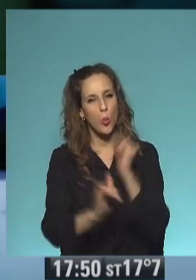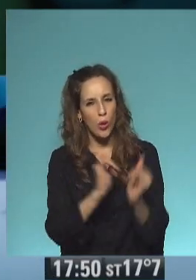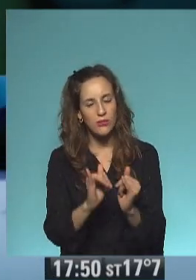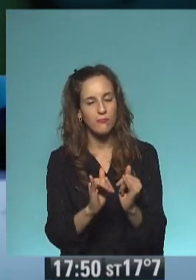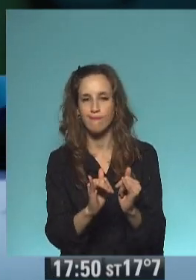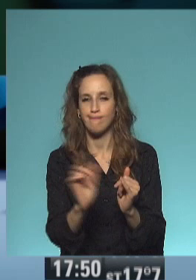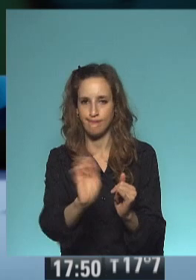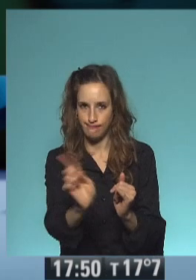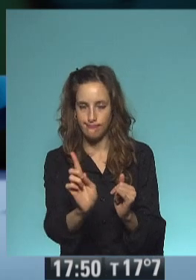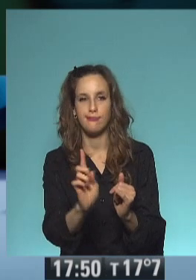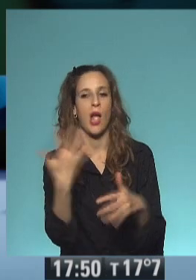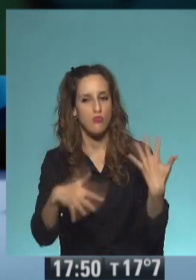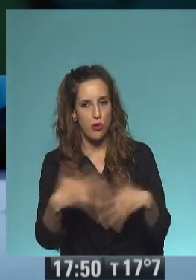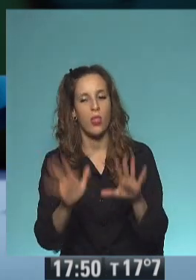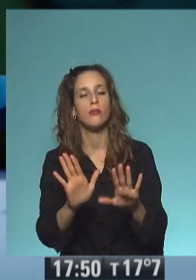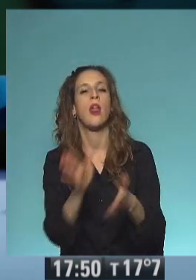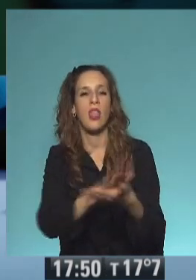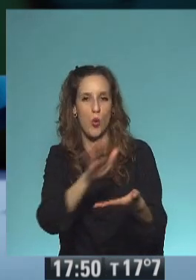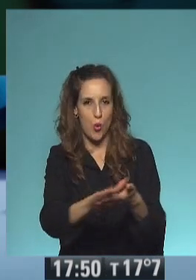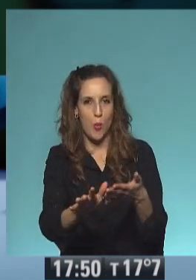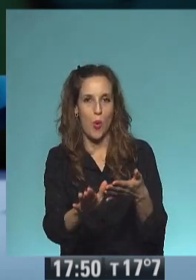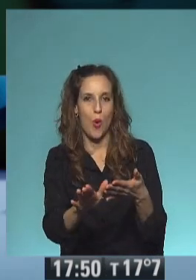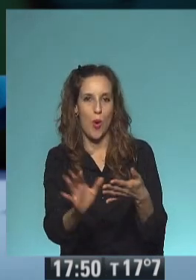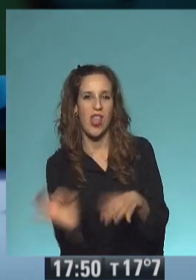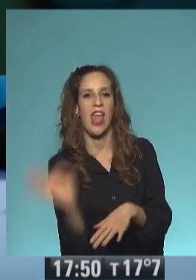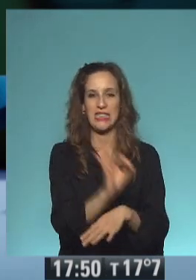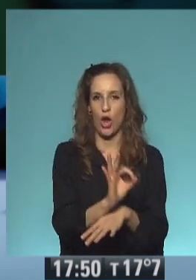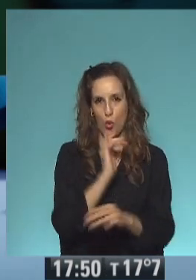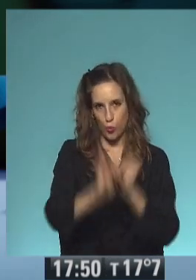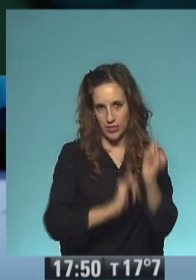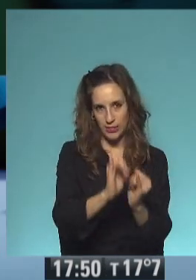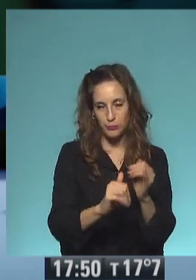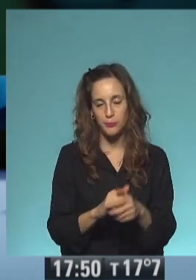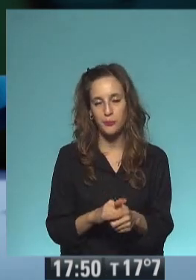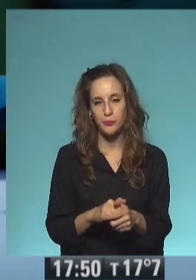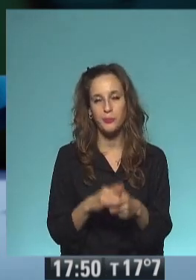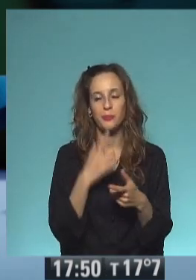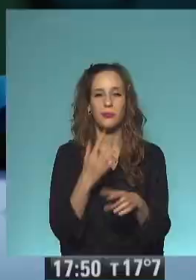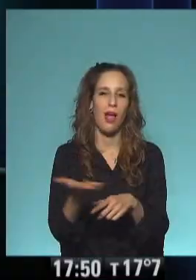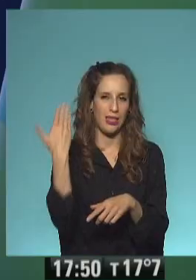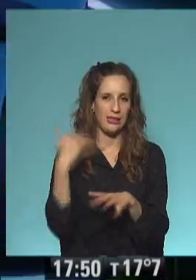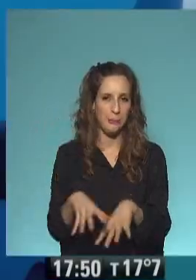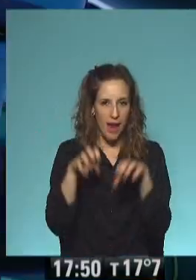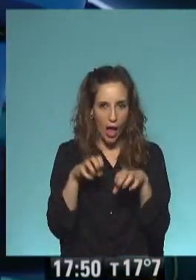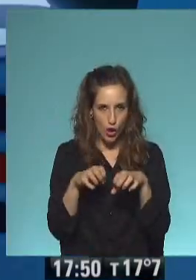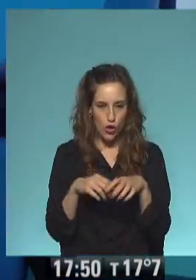mal. Mejor empiezo por el principio, que había sido ese mismo día, pero un poco más temprano.